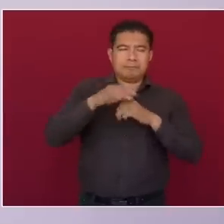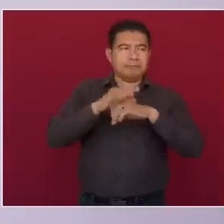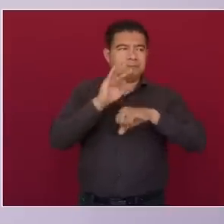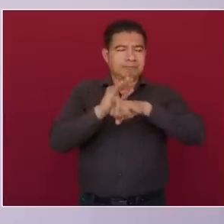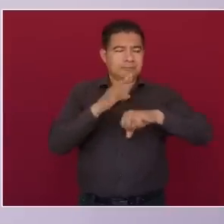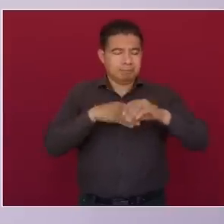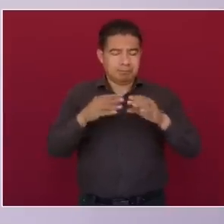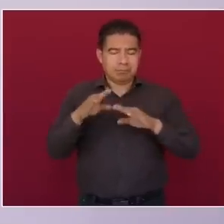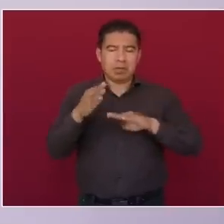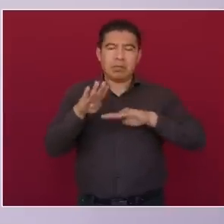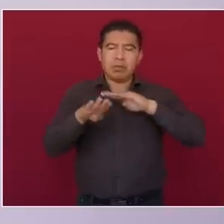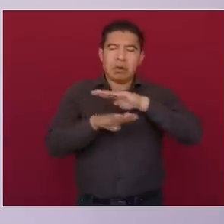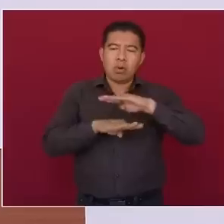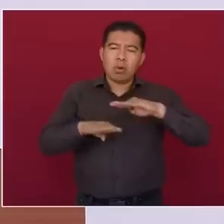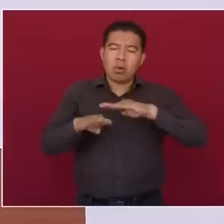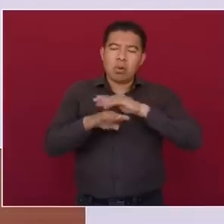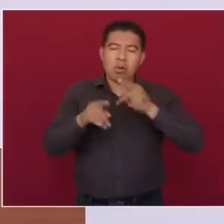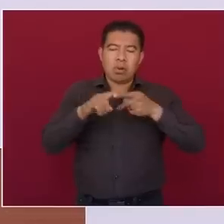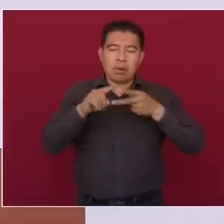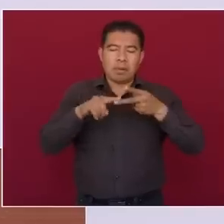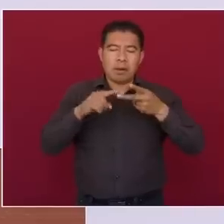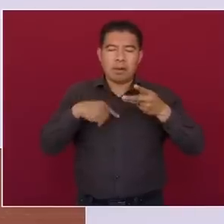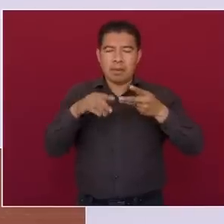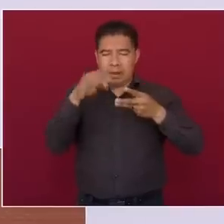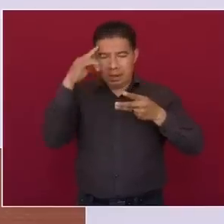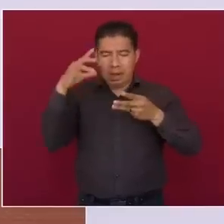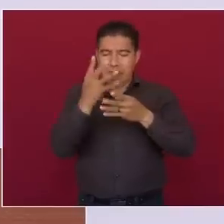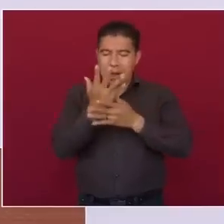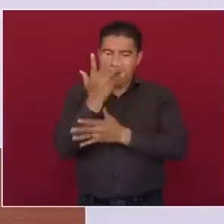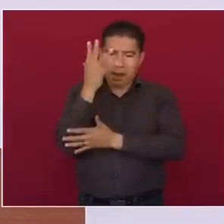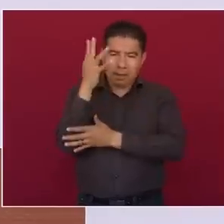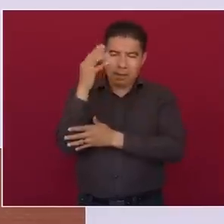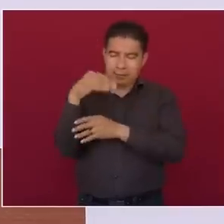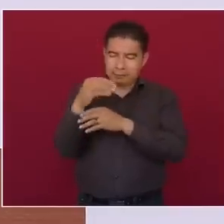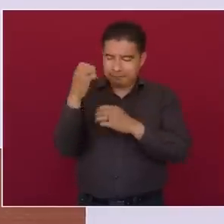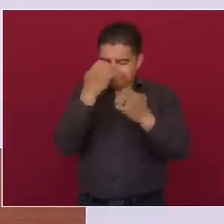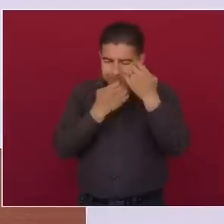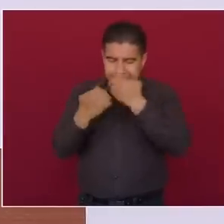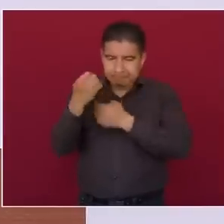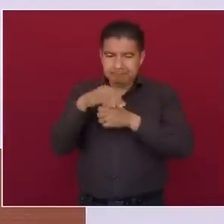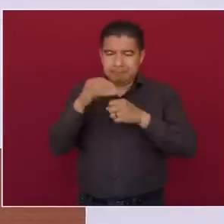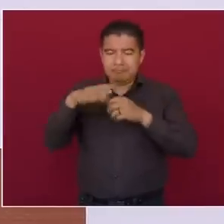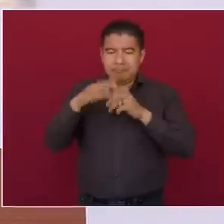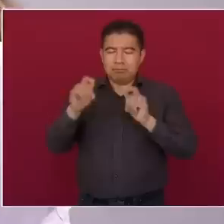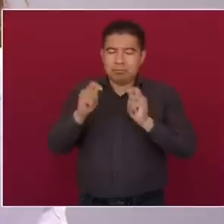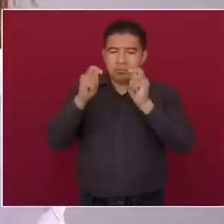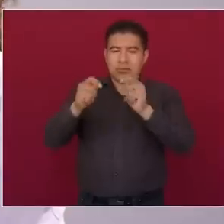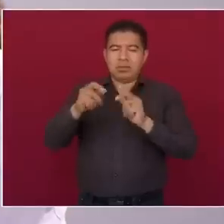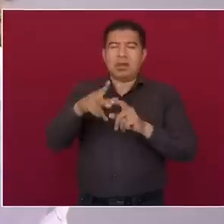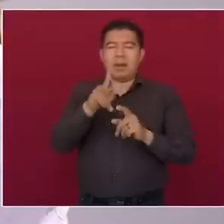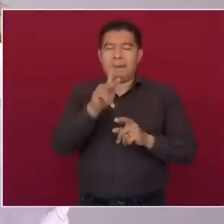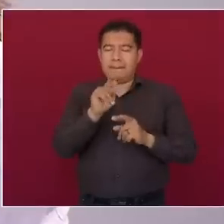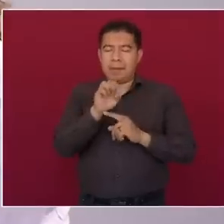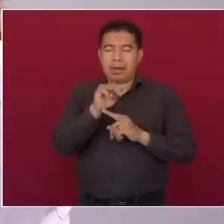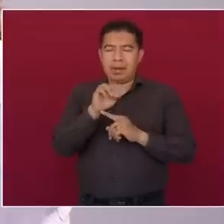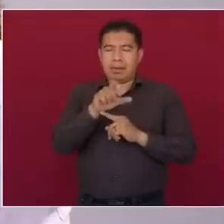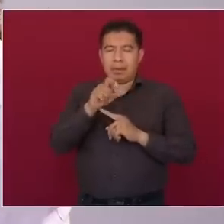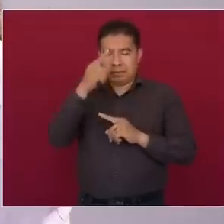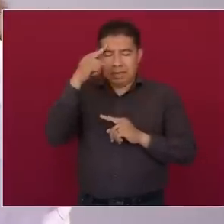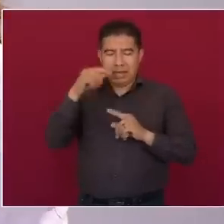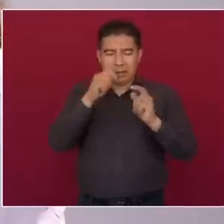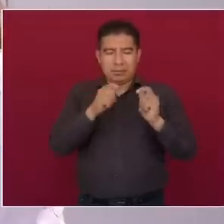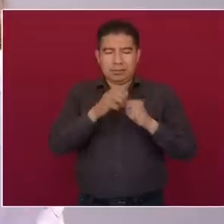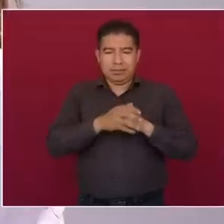biólogos y botánicos del Instituto Mexicano del Petróleo. Estar en el centro del lugar del origen de la cultura